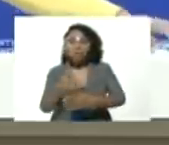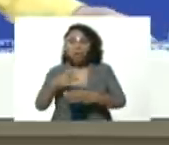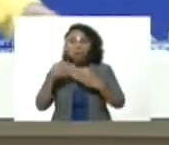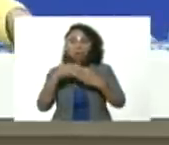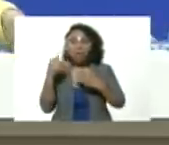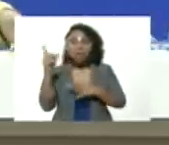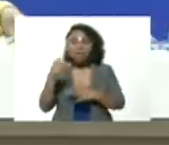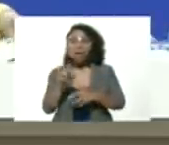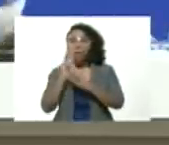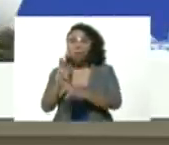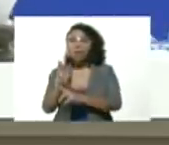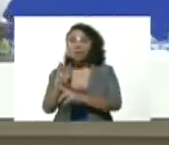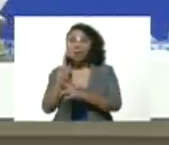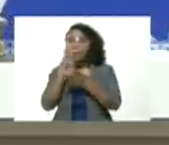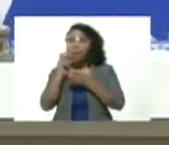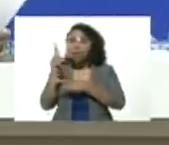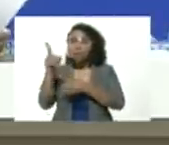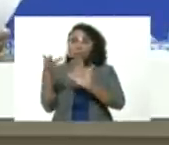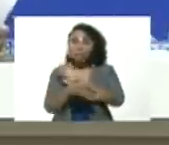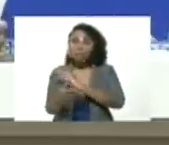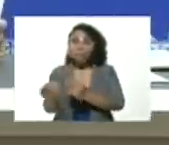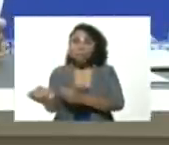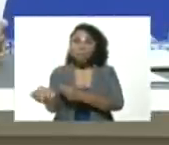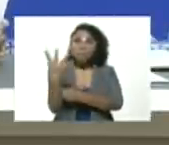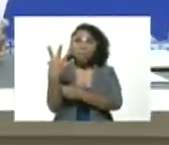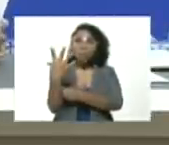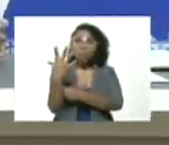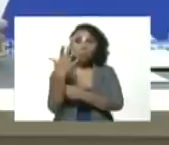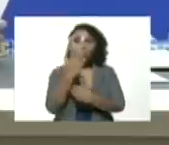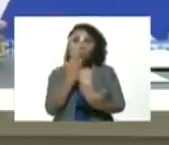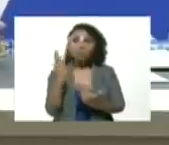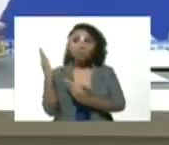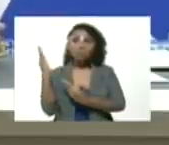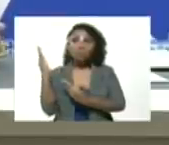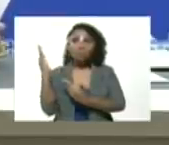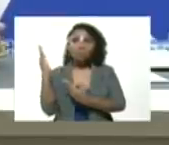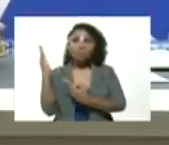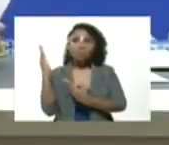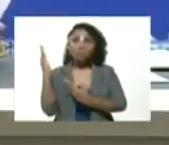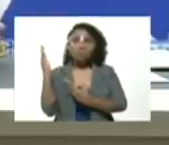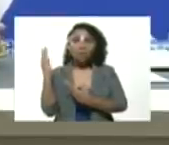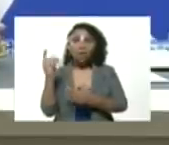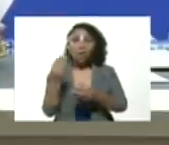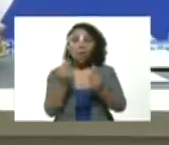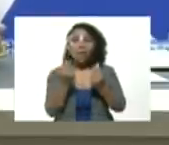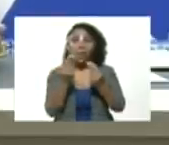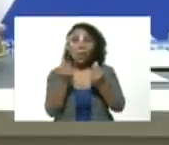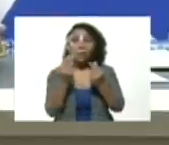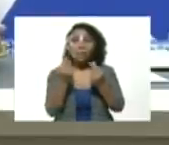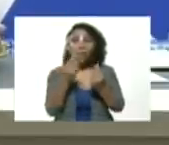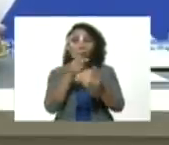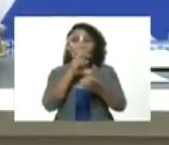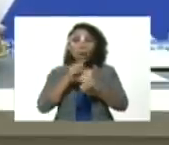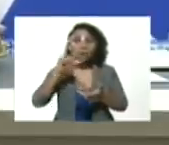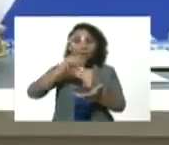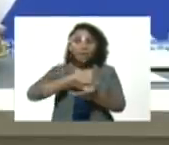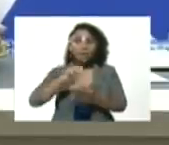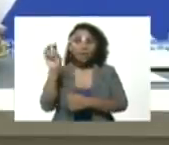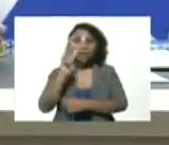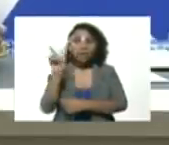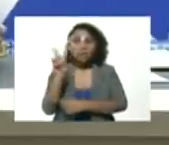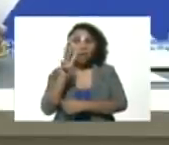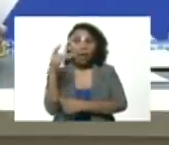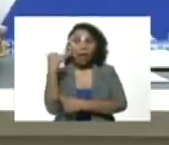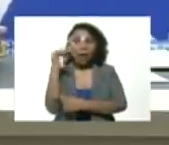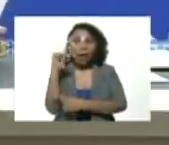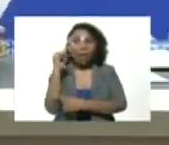respuesta que le da el Citibank es que los recursos del Banco Central de Venezuela